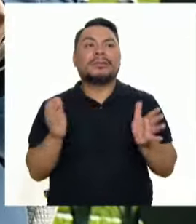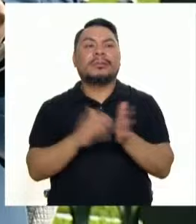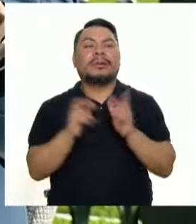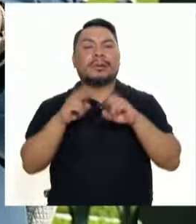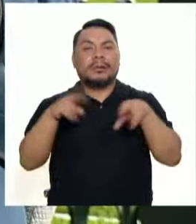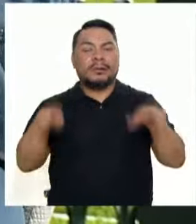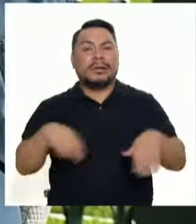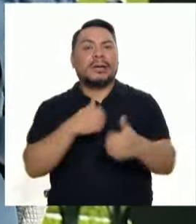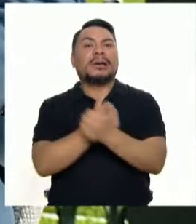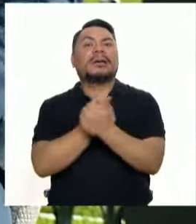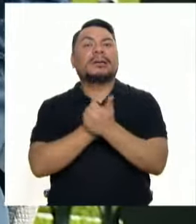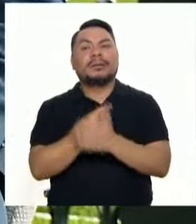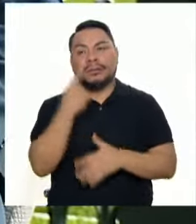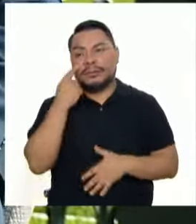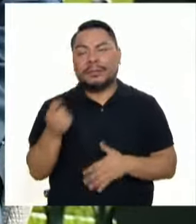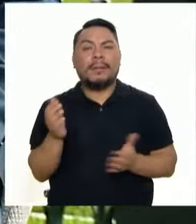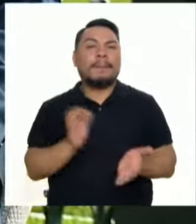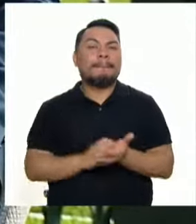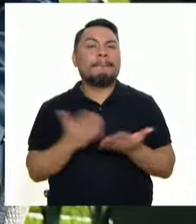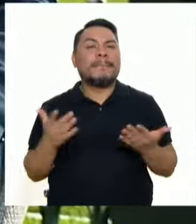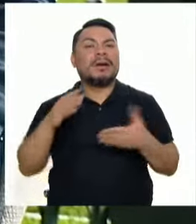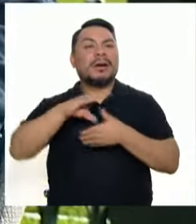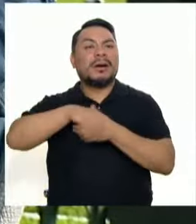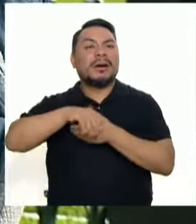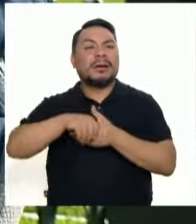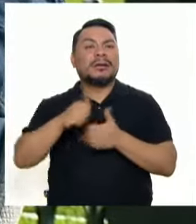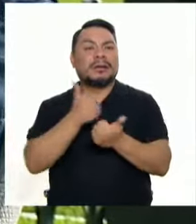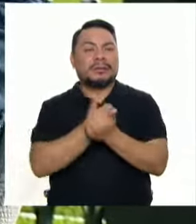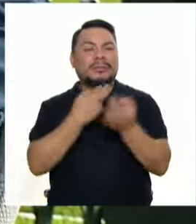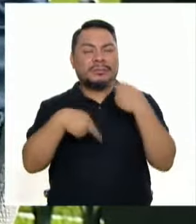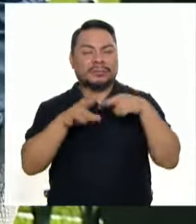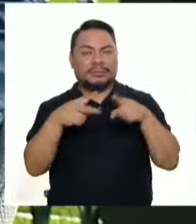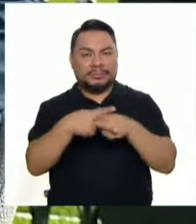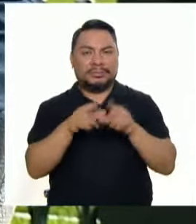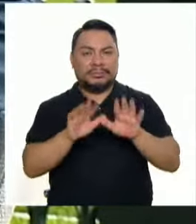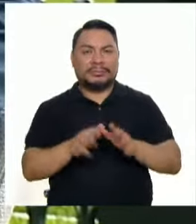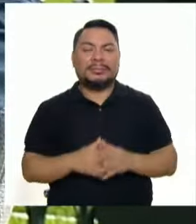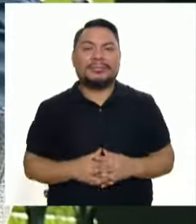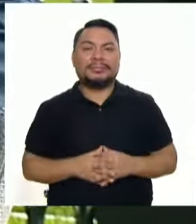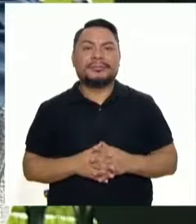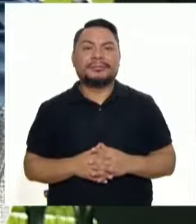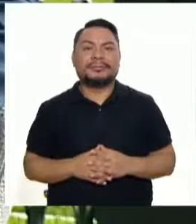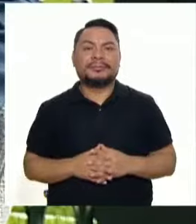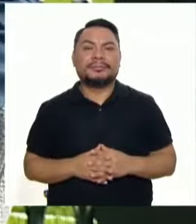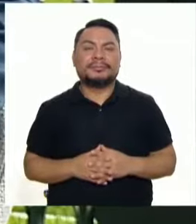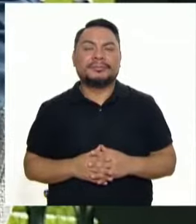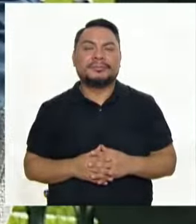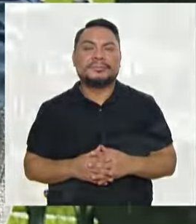región de Ayacucho, a conocer un poco de la artesanía ayacuchana. Regresamos. No se mueva. Este es Habla Perú.